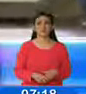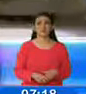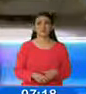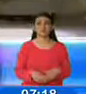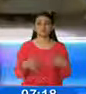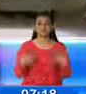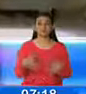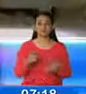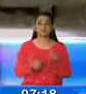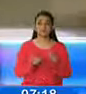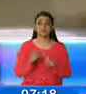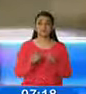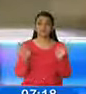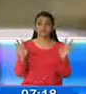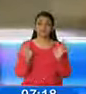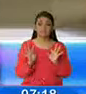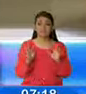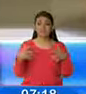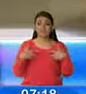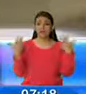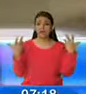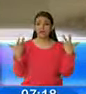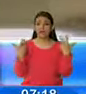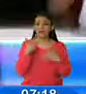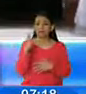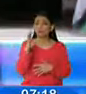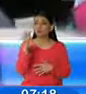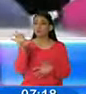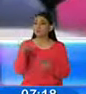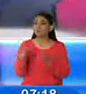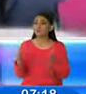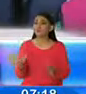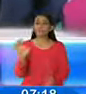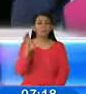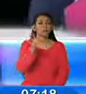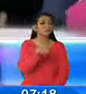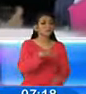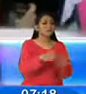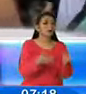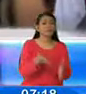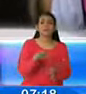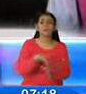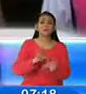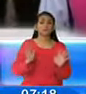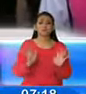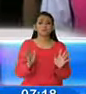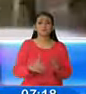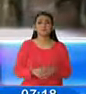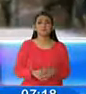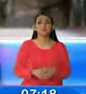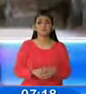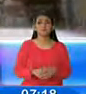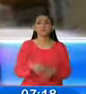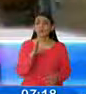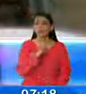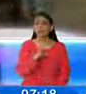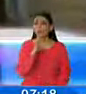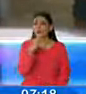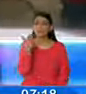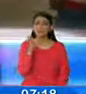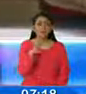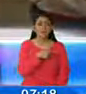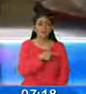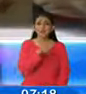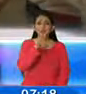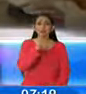Algunas personas que estaban en el punto se quejaban de no encontrar la mesa asignada para ejercer su derecho al voto. Toca a nosotros aquí y nos tuvieron